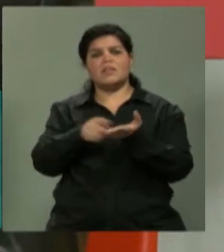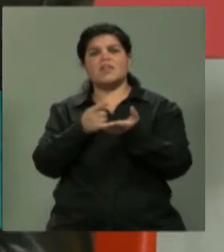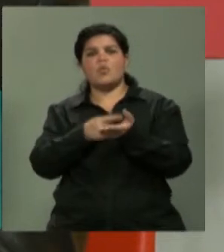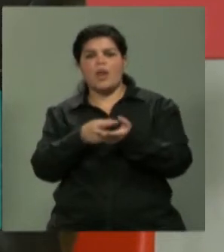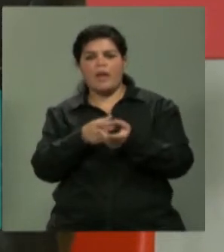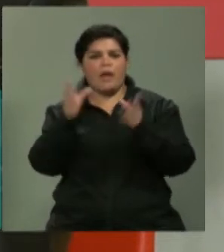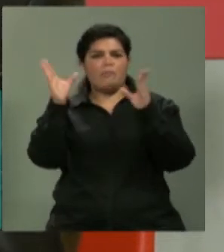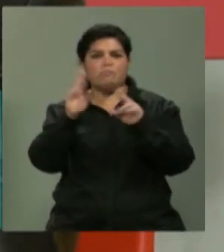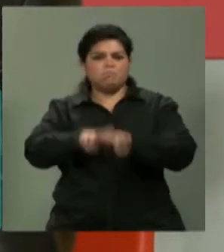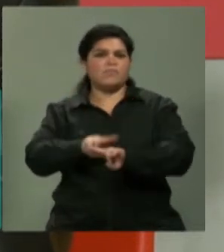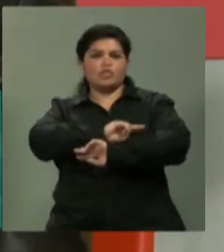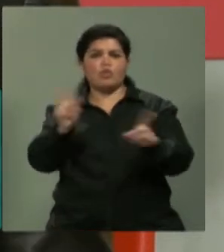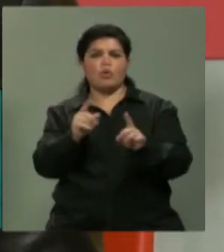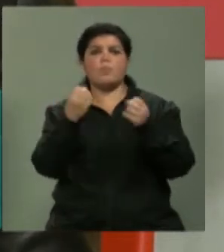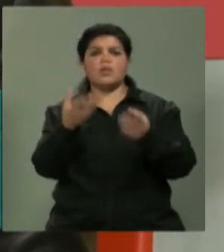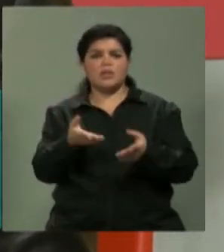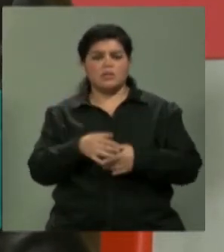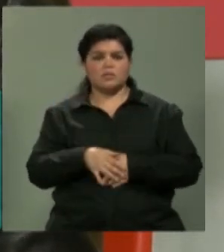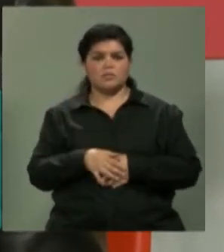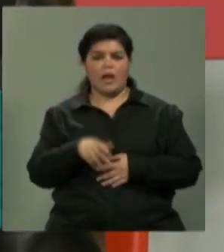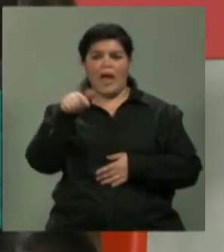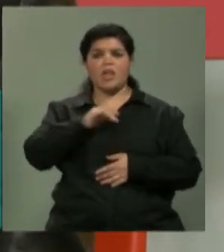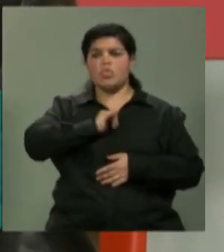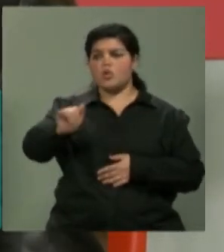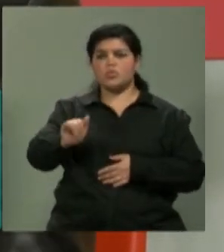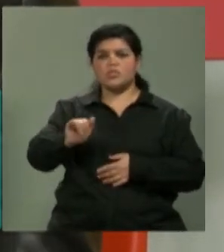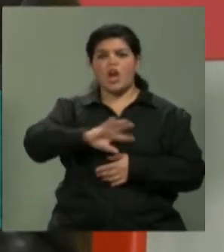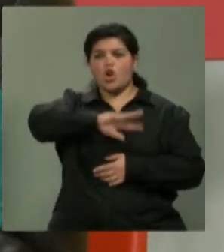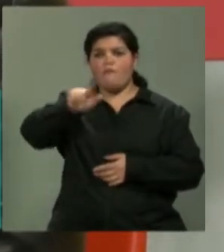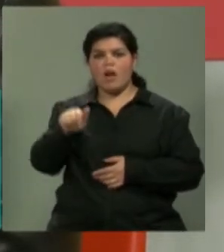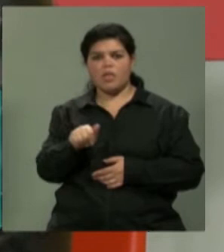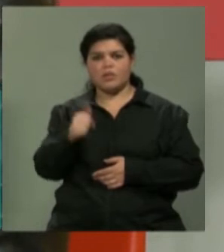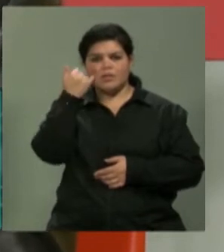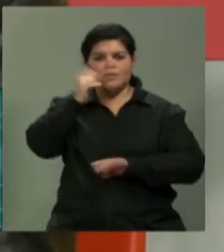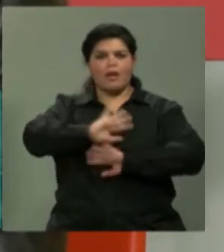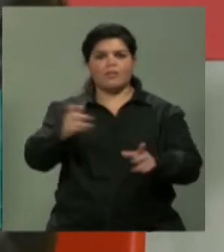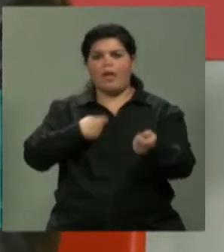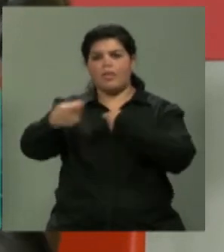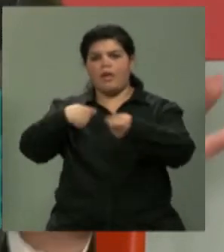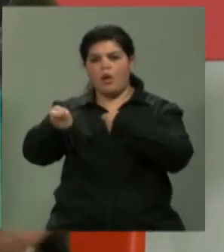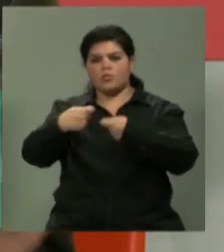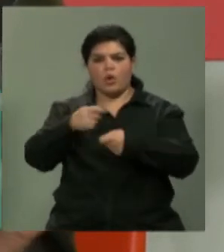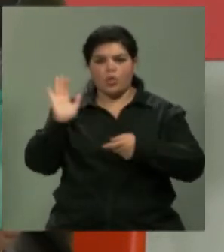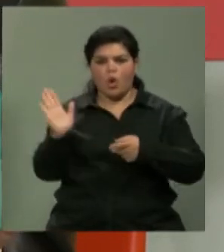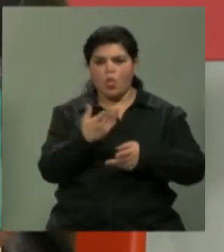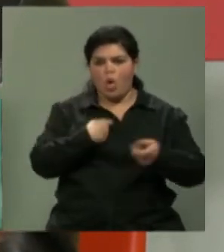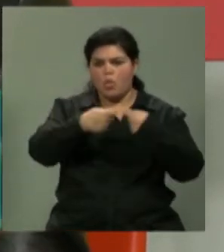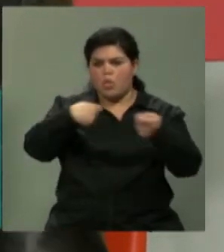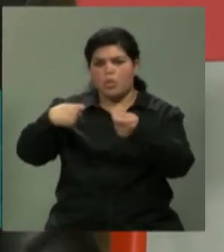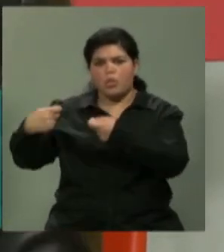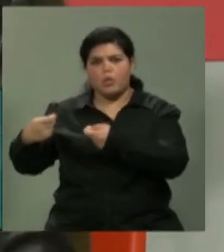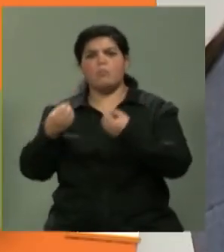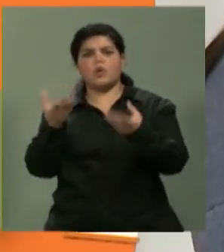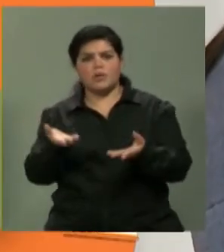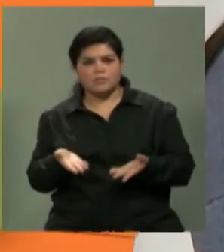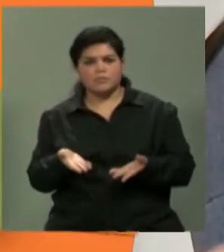los celulares cuando son denunciados como robados y dejan de querer hacer negocio hasta con todo lo que pueden encontrar? Noelia, te hago una